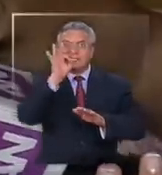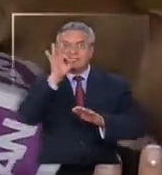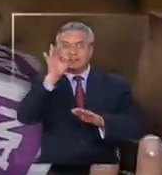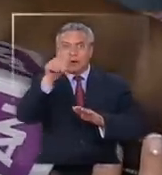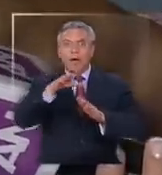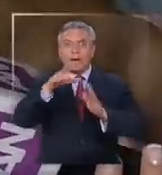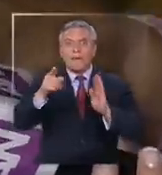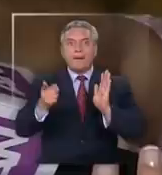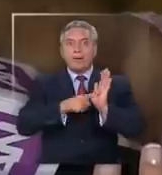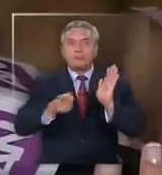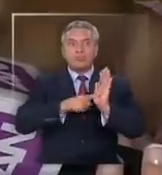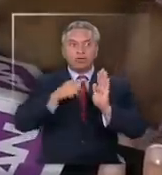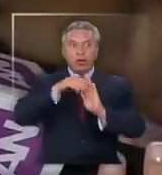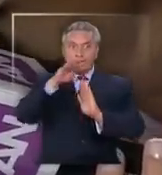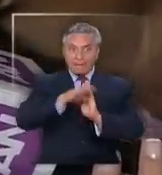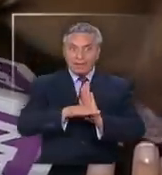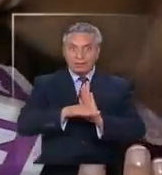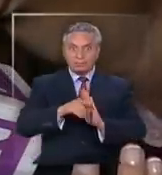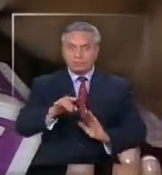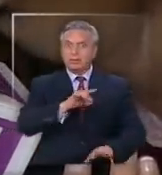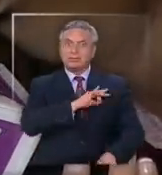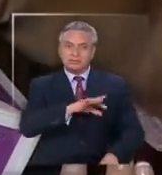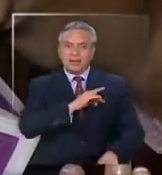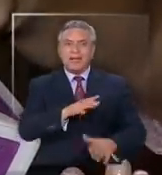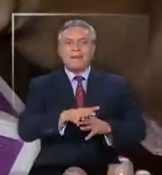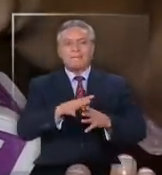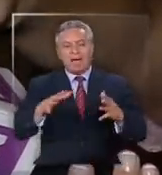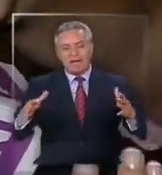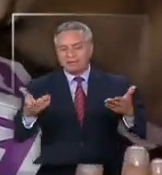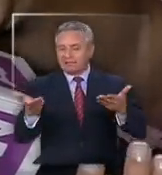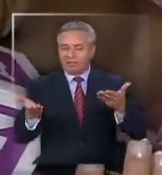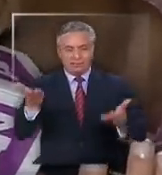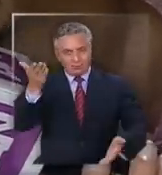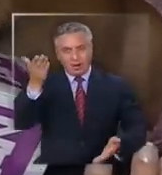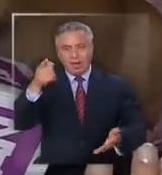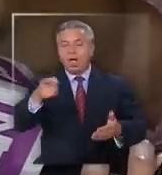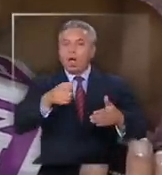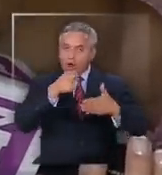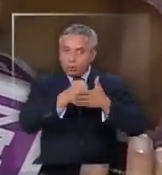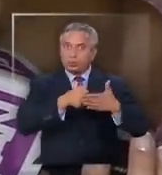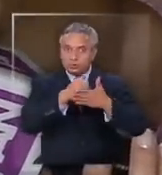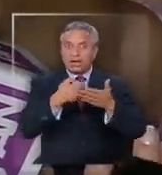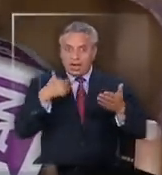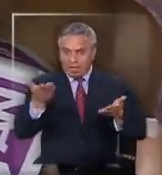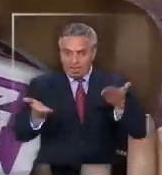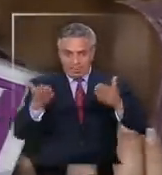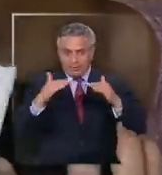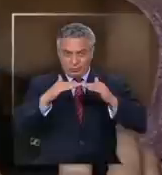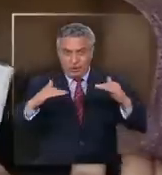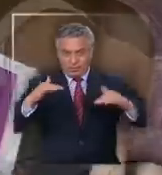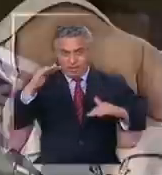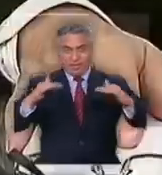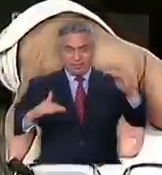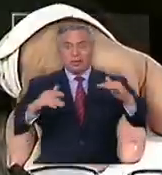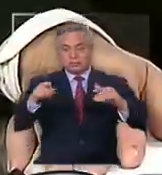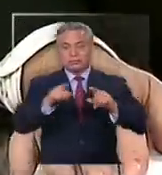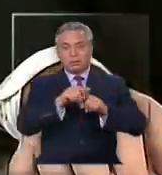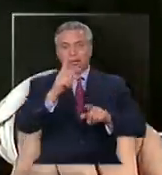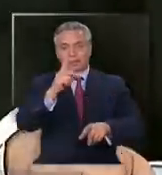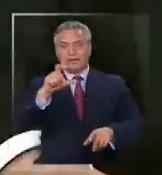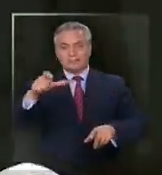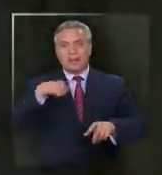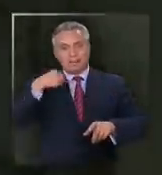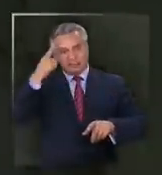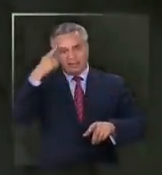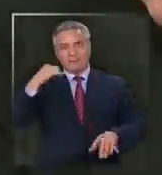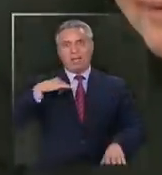va a ser más desigual. Y yo entendía de que en la lucha contra la desigualdad teníamos un criterio común con la Democracia Cristiana. Todo se